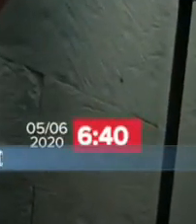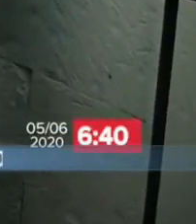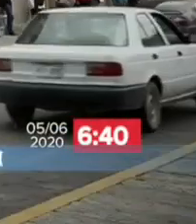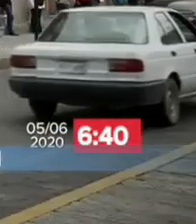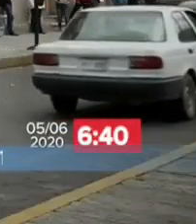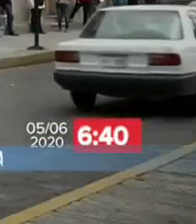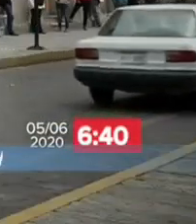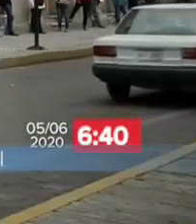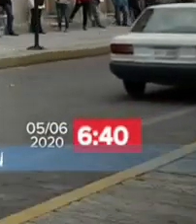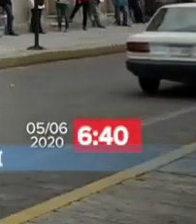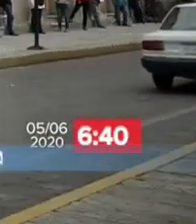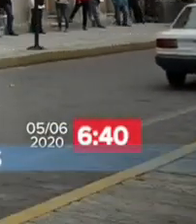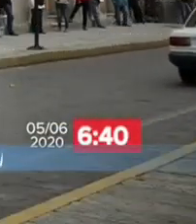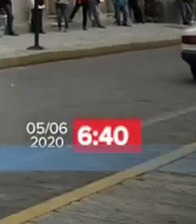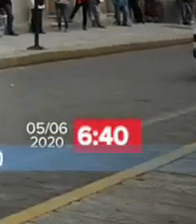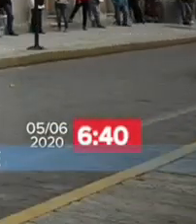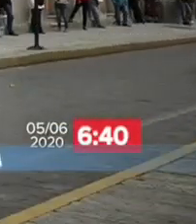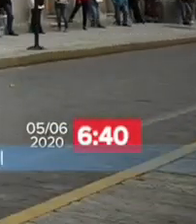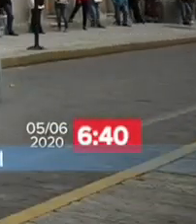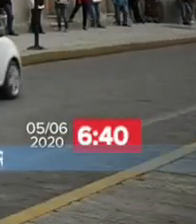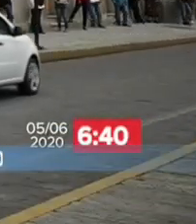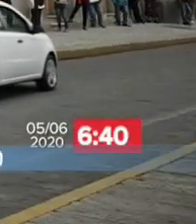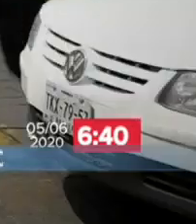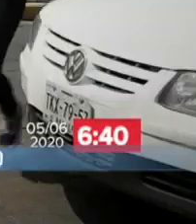alguna emergencia o situación de salud.